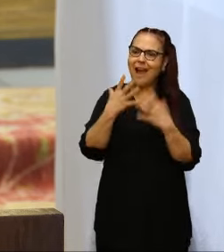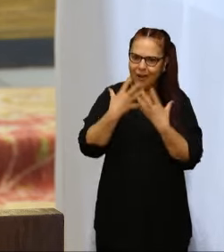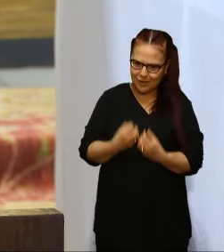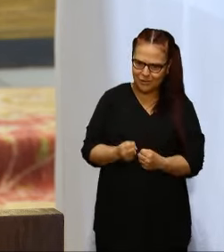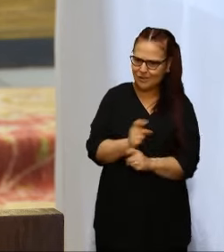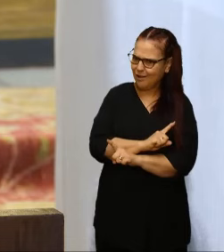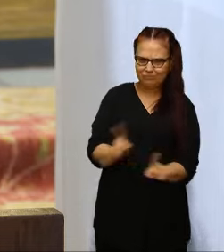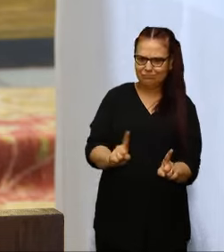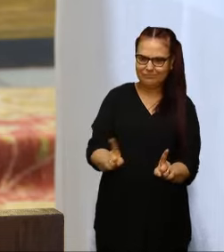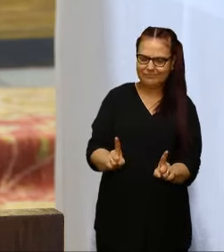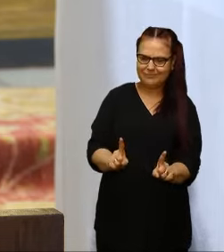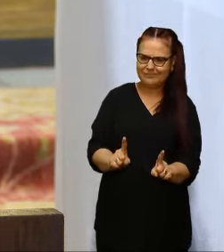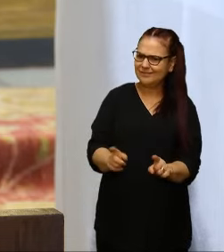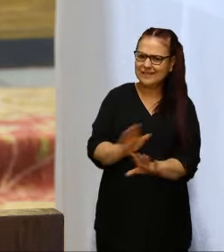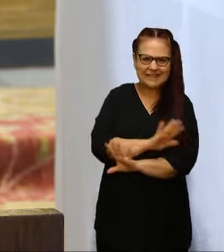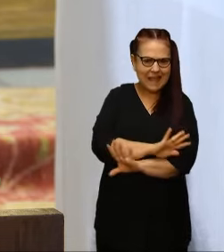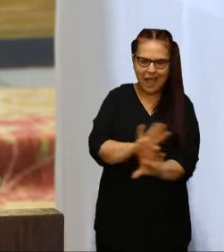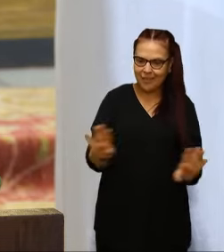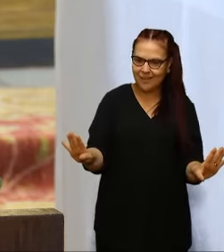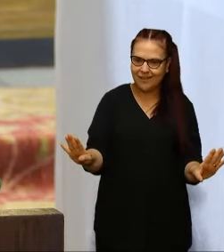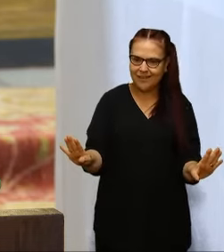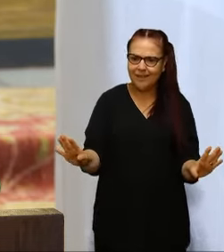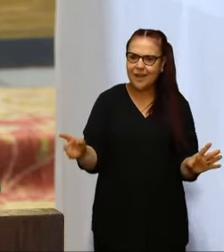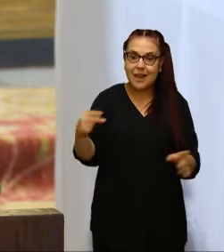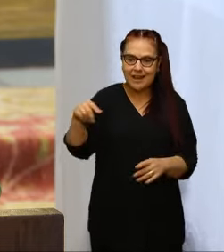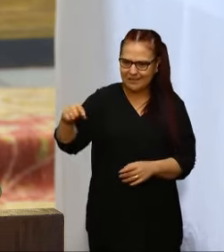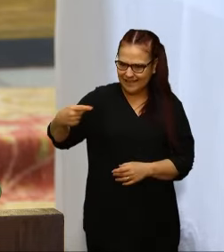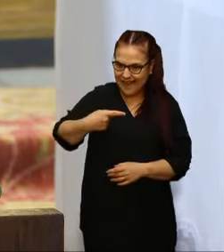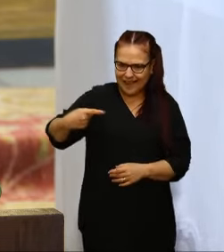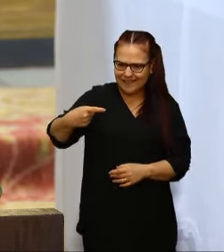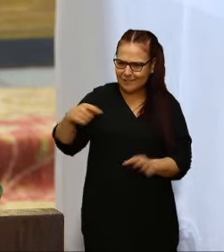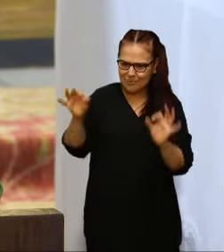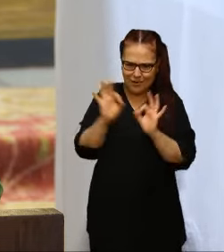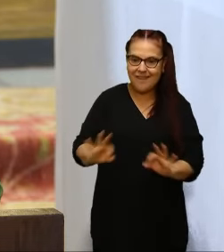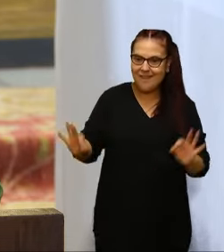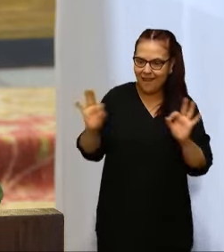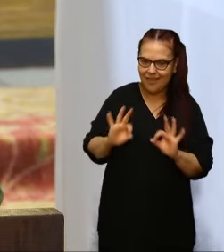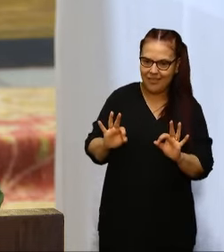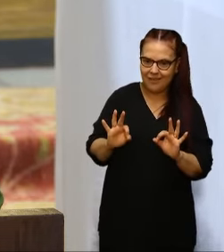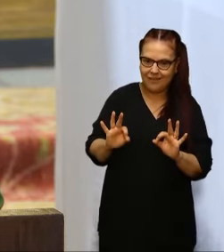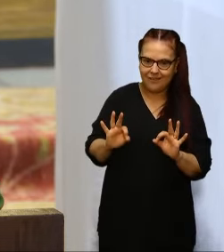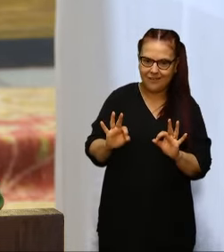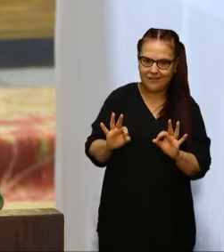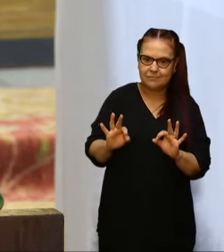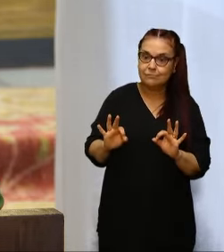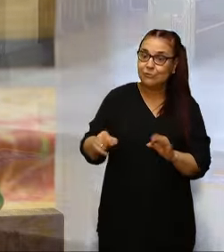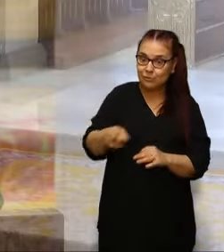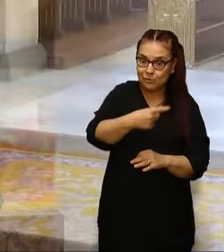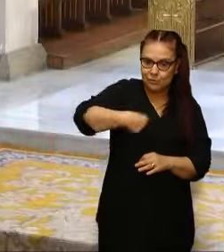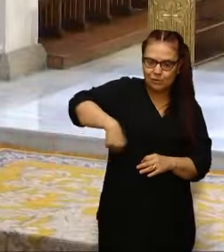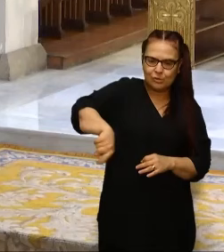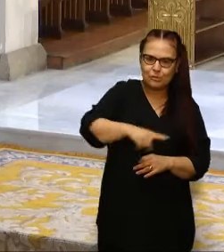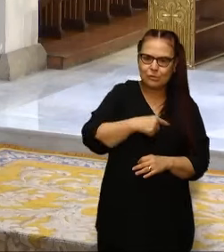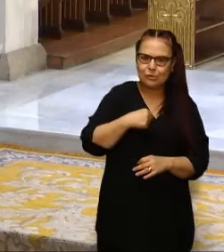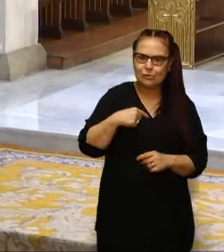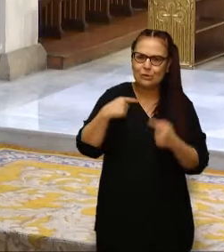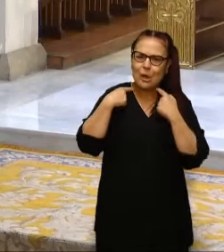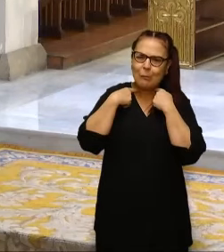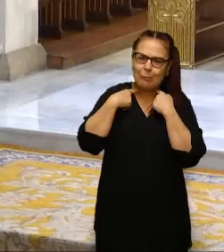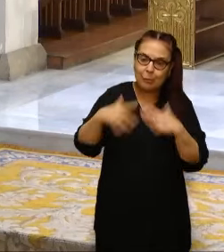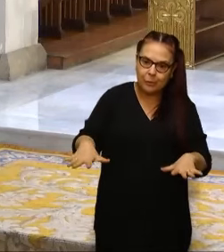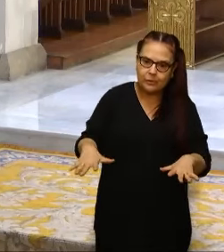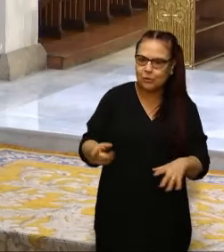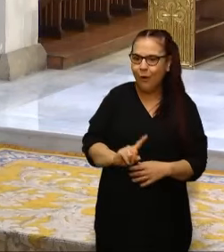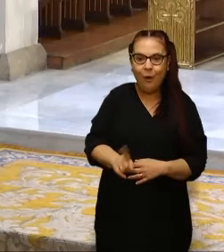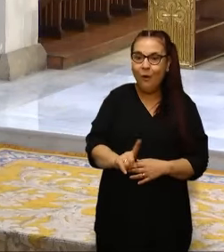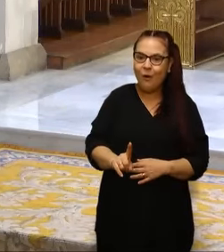angustias y de historias negativas que nos hacen ver que vamos a ser un desastre y que se va a destruir todo. Que no, que